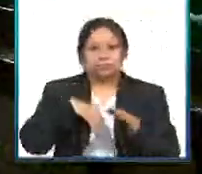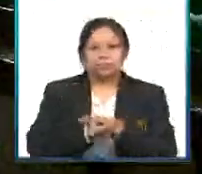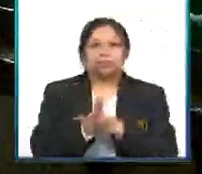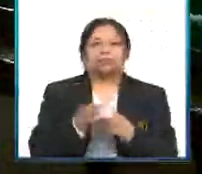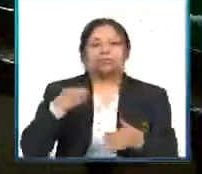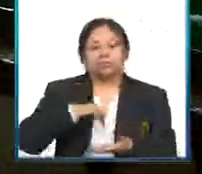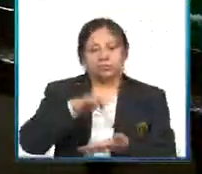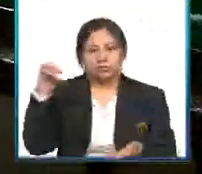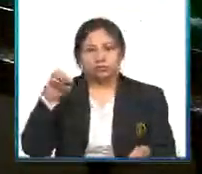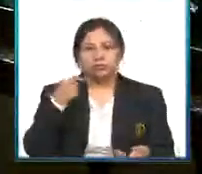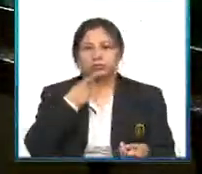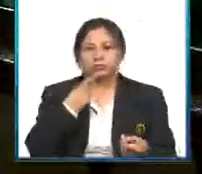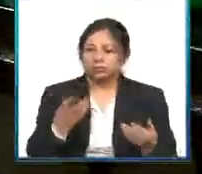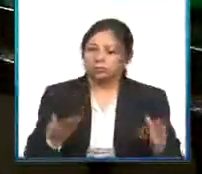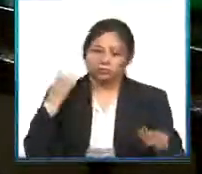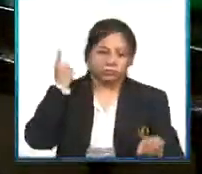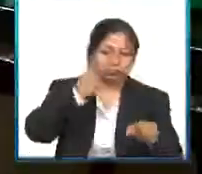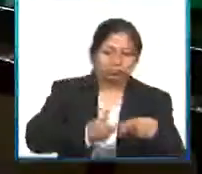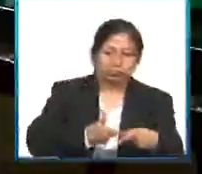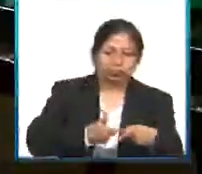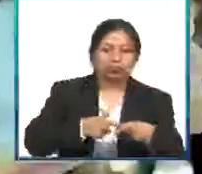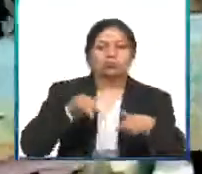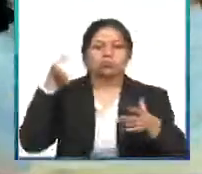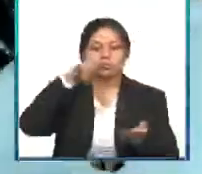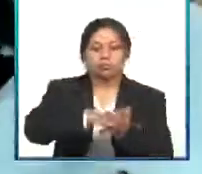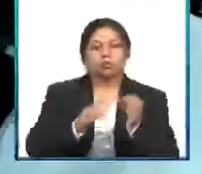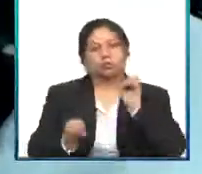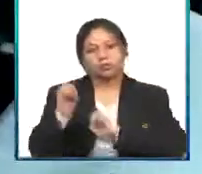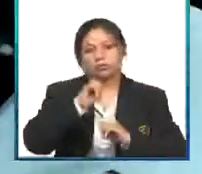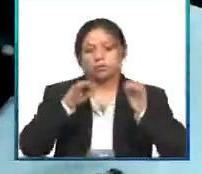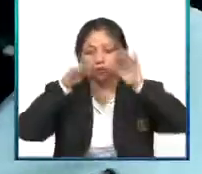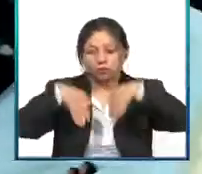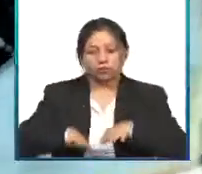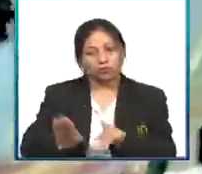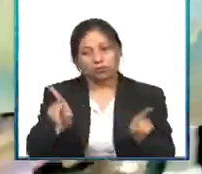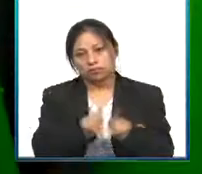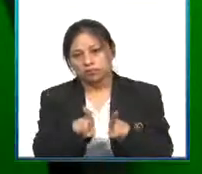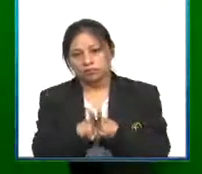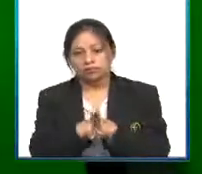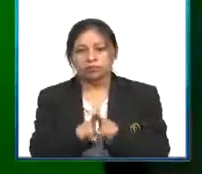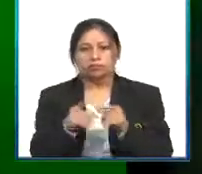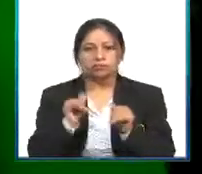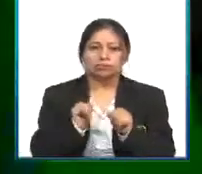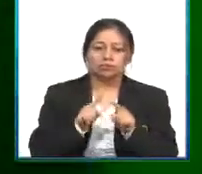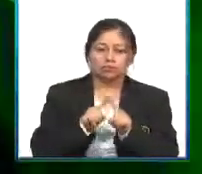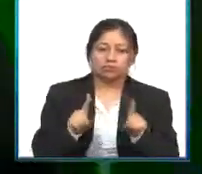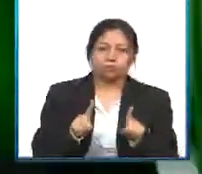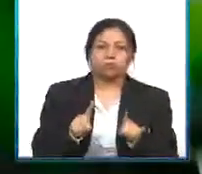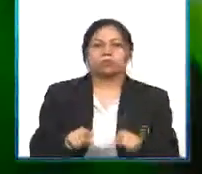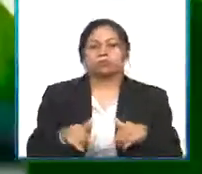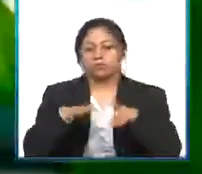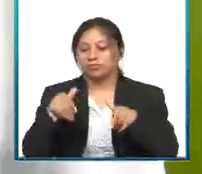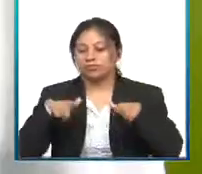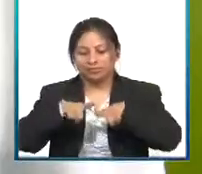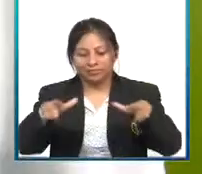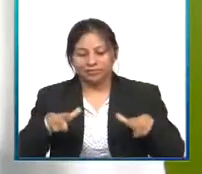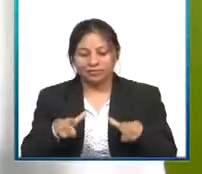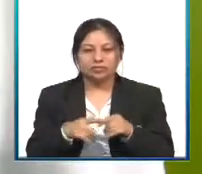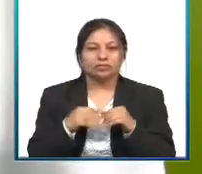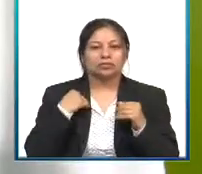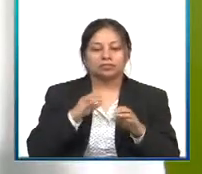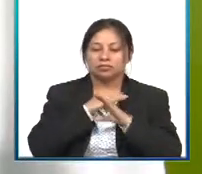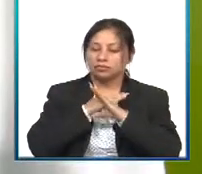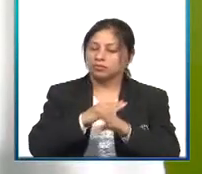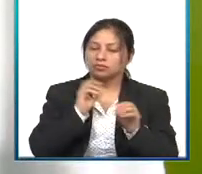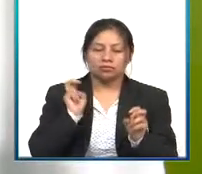en nuestro país, sean esas fronteras, sean esos aeropuertos o puertos, tanto en Atlántico como en el Pacífico, se tomen todas las